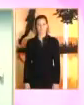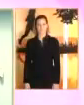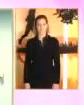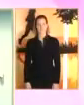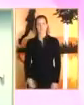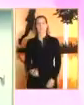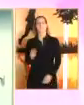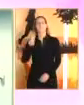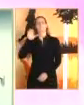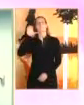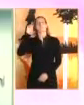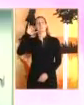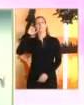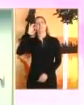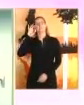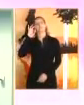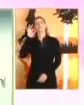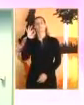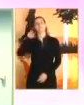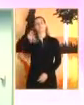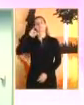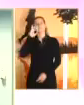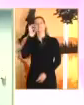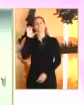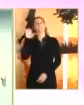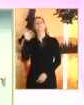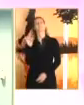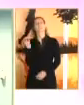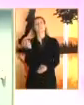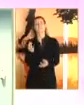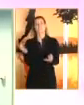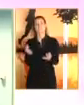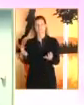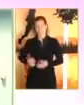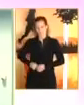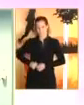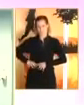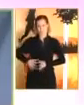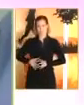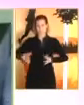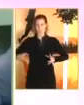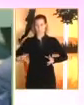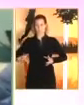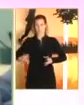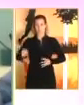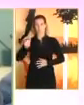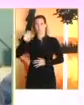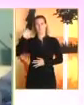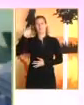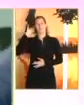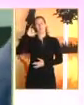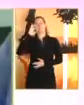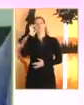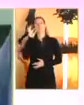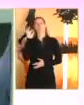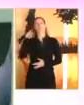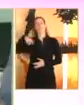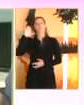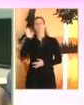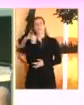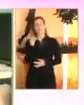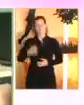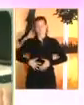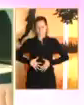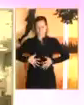La peritonitis aguda es un proceso inflamatorio agudo que afecta al peritoneo. Este es una membrana que recubre toda la